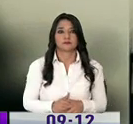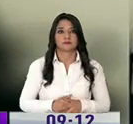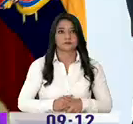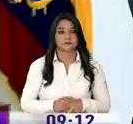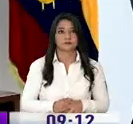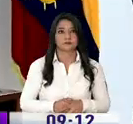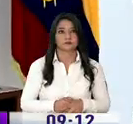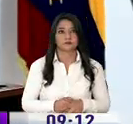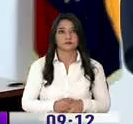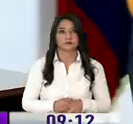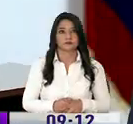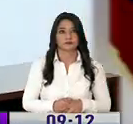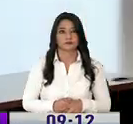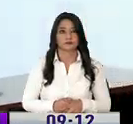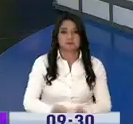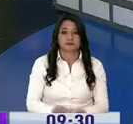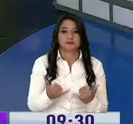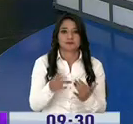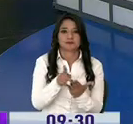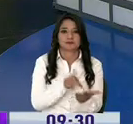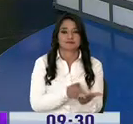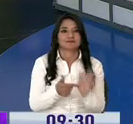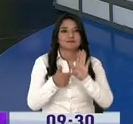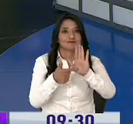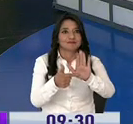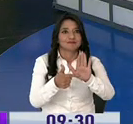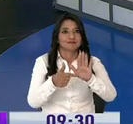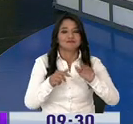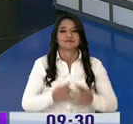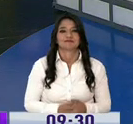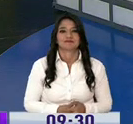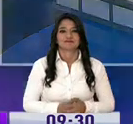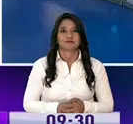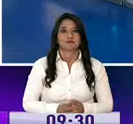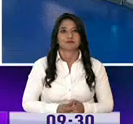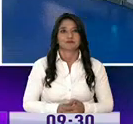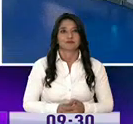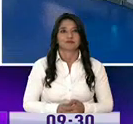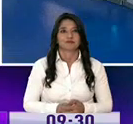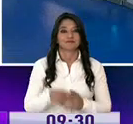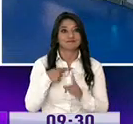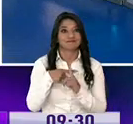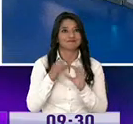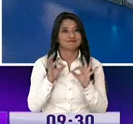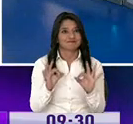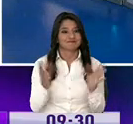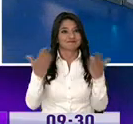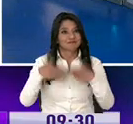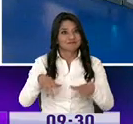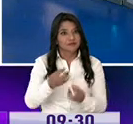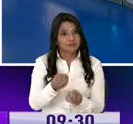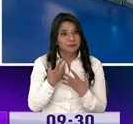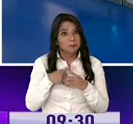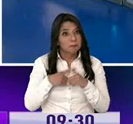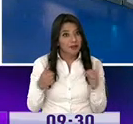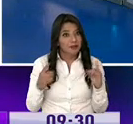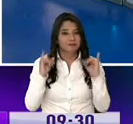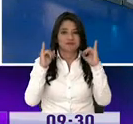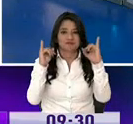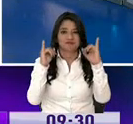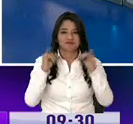informó Héctor Romero. Ahí vienen los chicos de Saboreando, ellos con todo el entretenimiento. Se acabó la información, pero llegó el